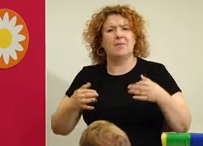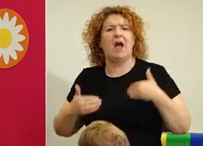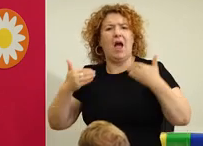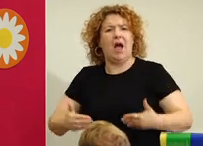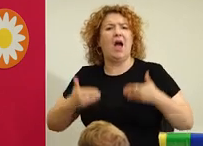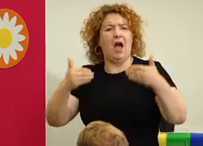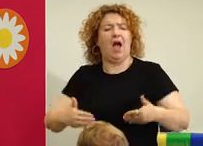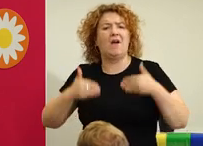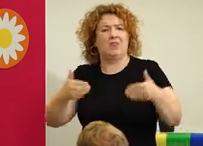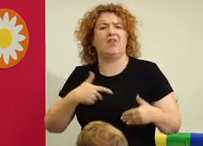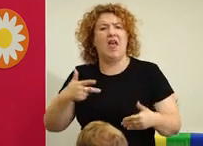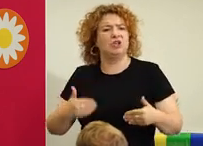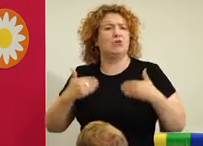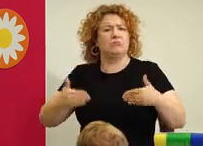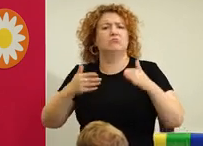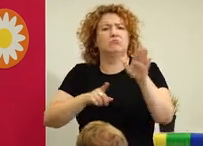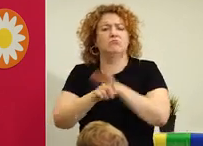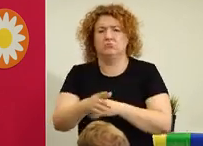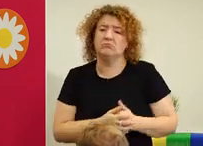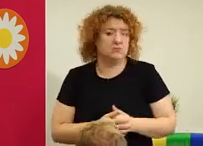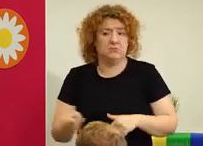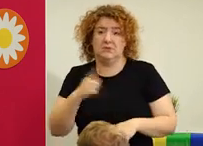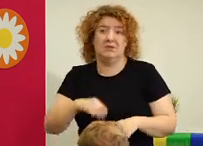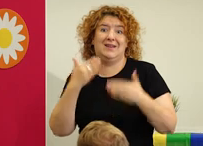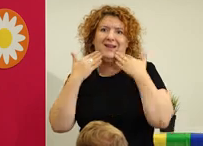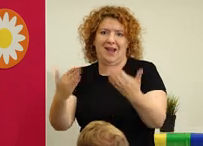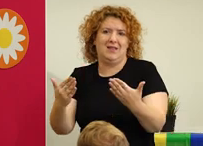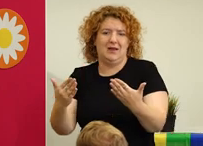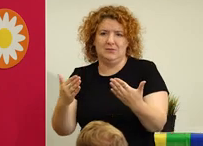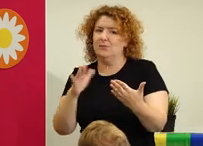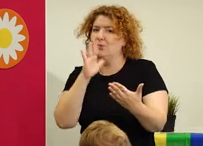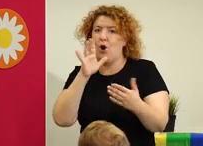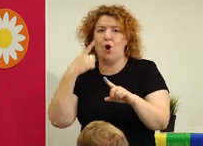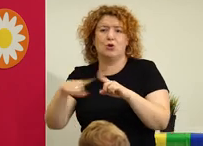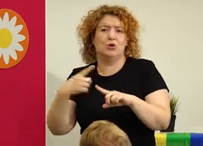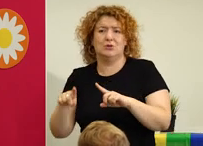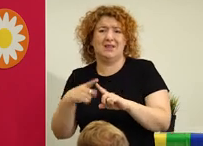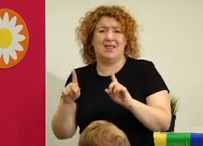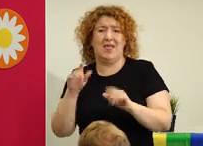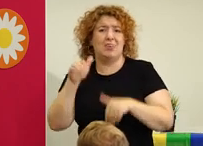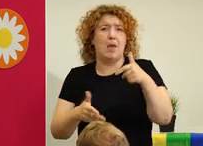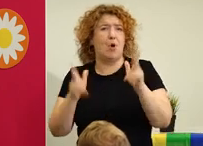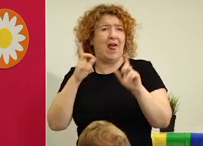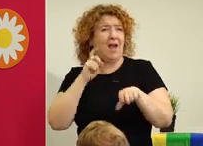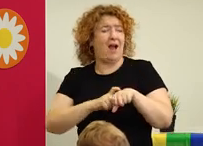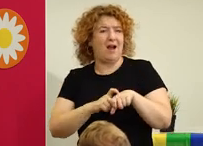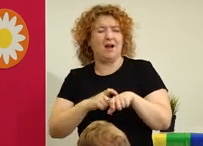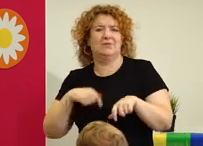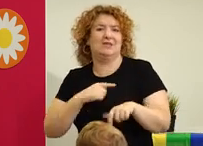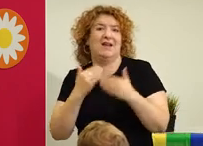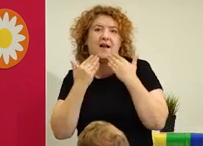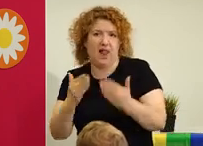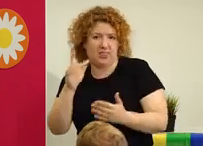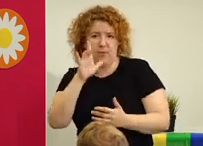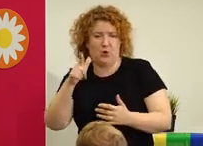avance de los derechos democráticos y nosotras les debemos muchas de las mejores tradiciones democráticas de nuestros pueblos. Así que